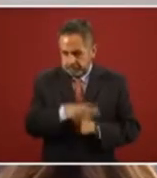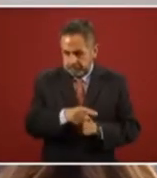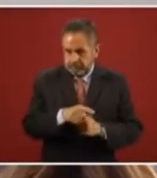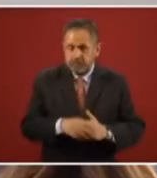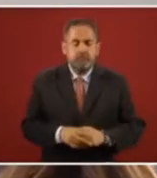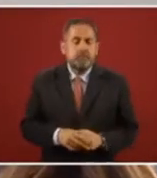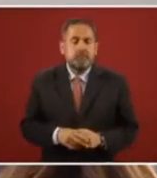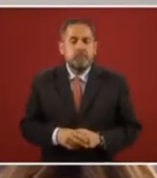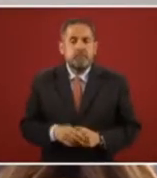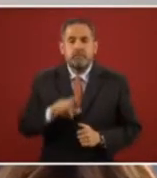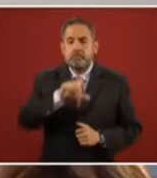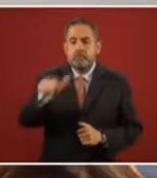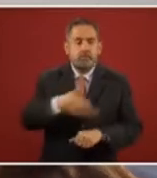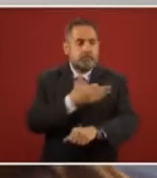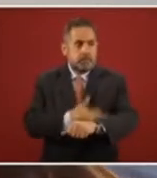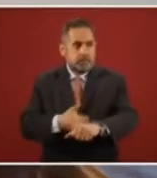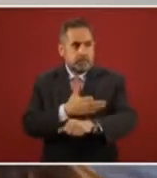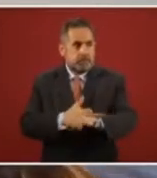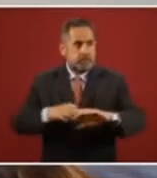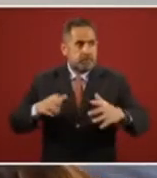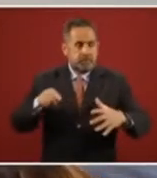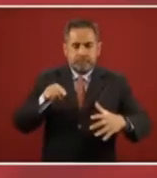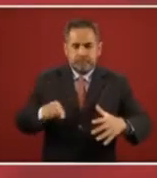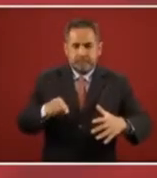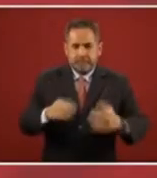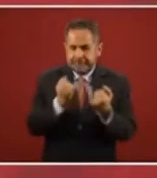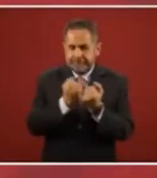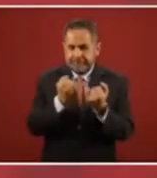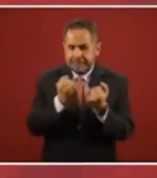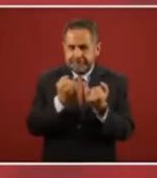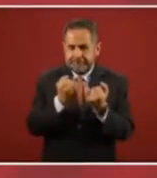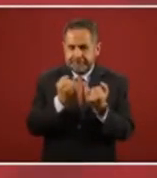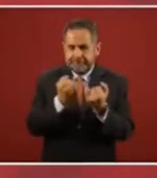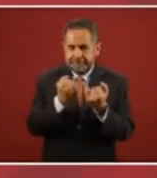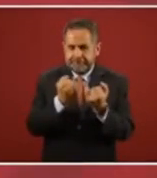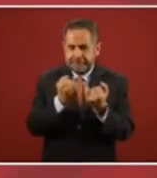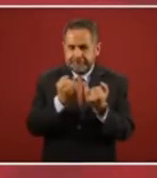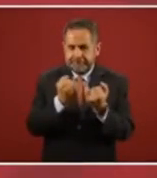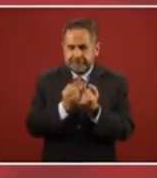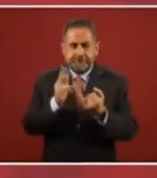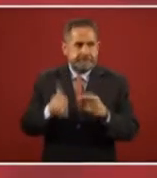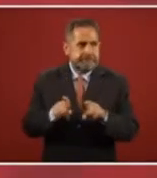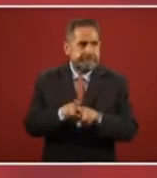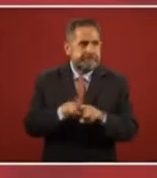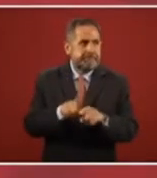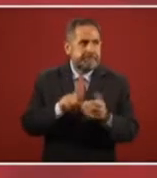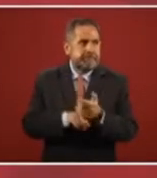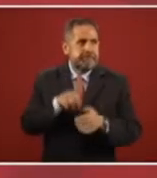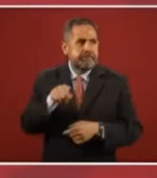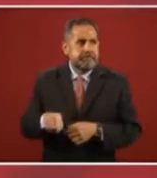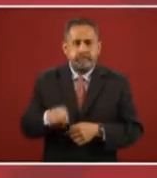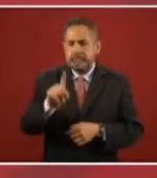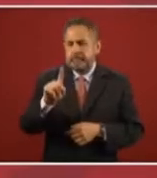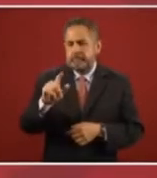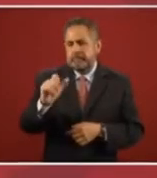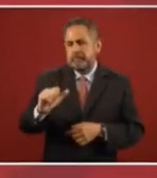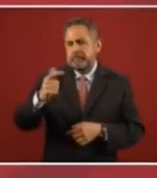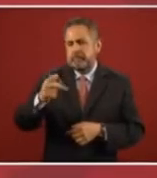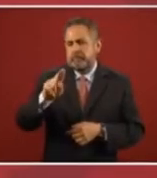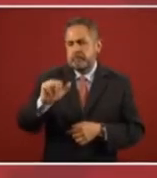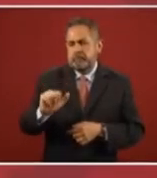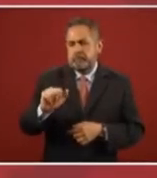y por la tarde en el día león decimos ya en agua prieta